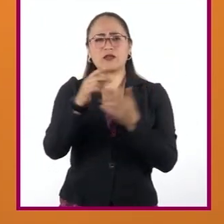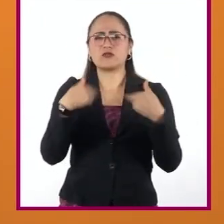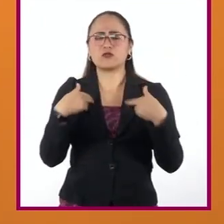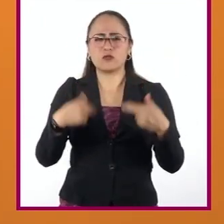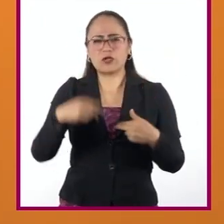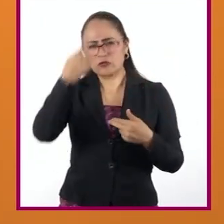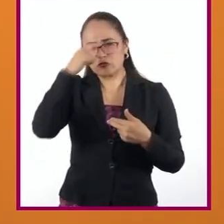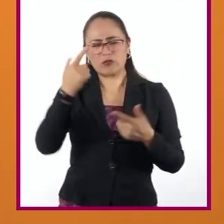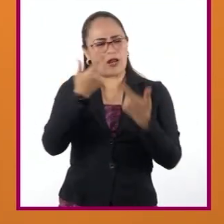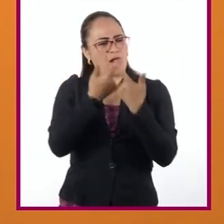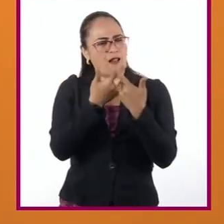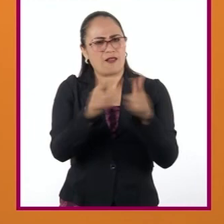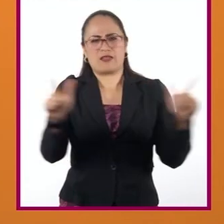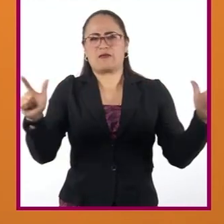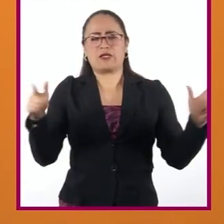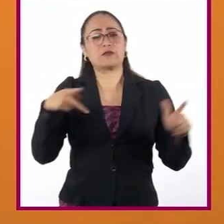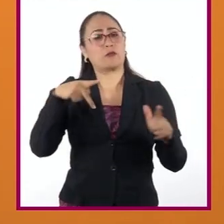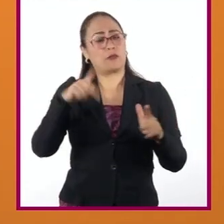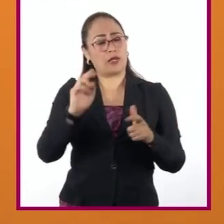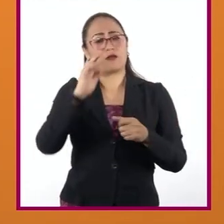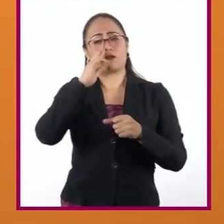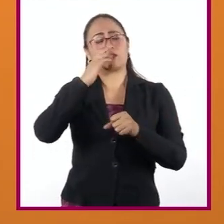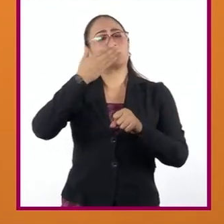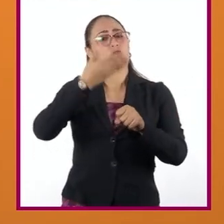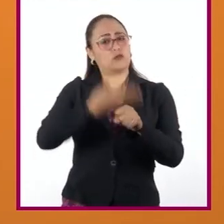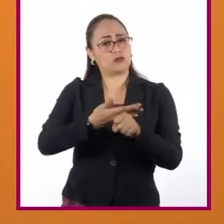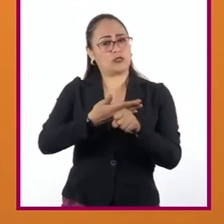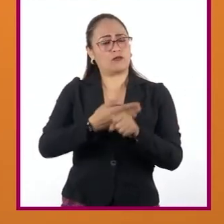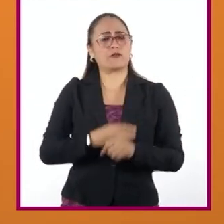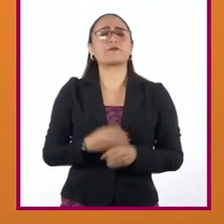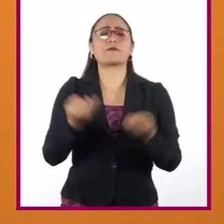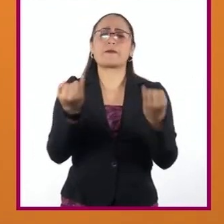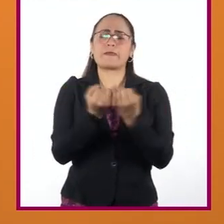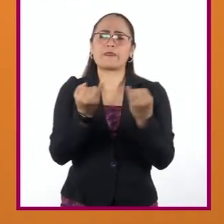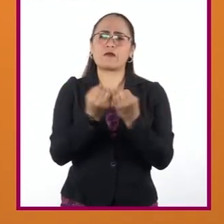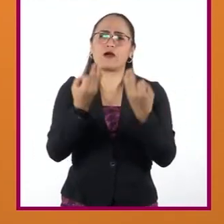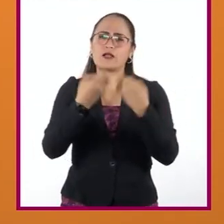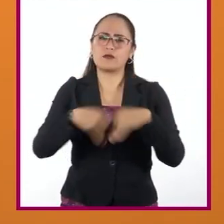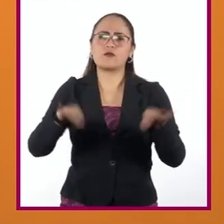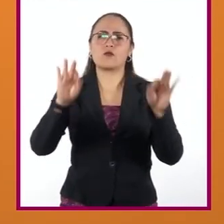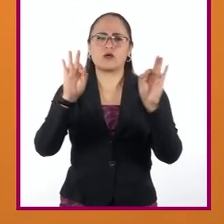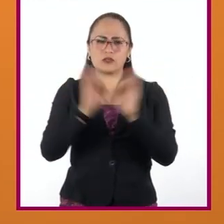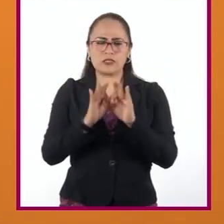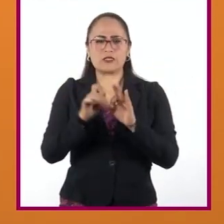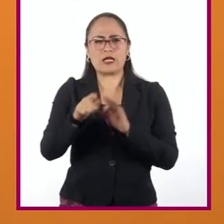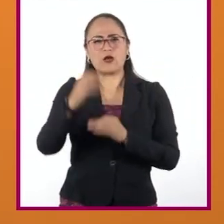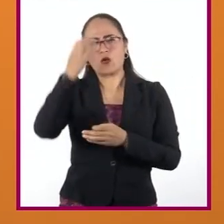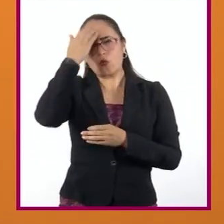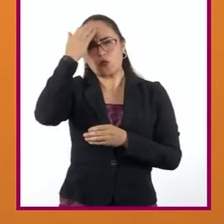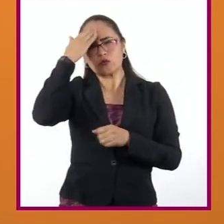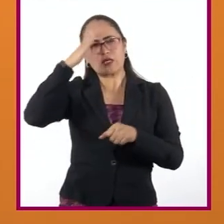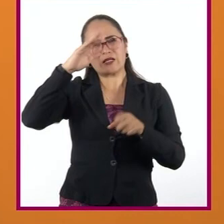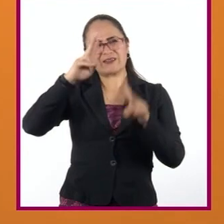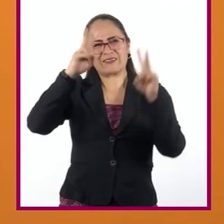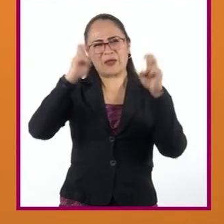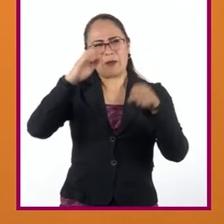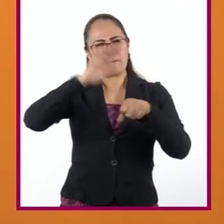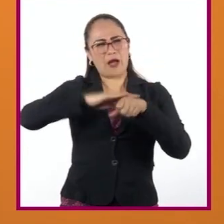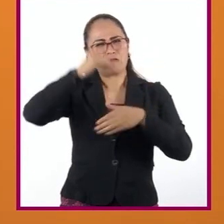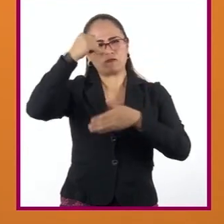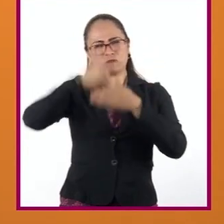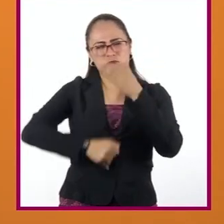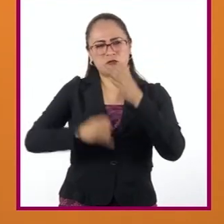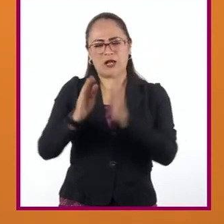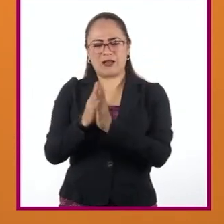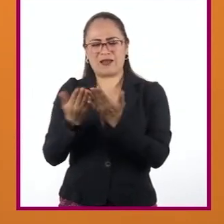la libertad de manera responsable. También es importante que, para conocer más sobre el tema, revisen su